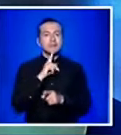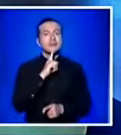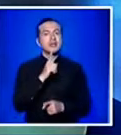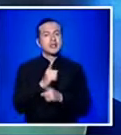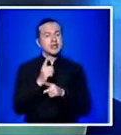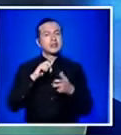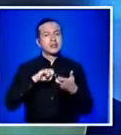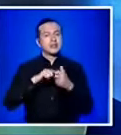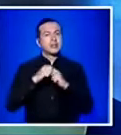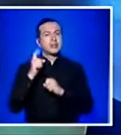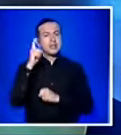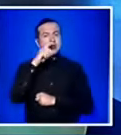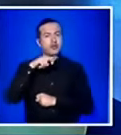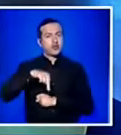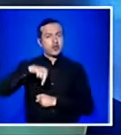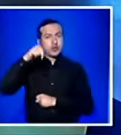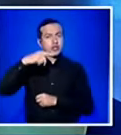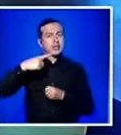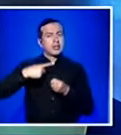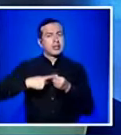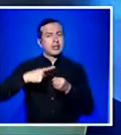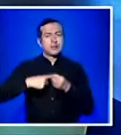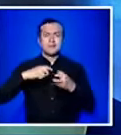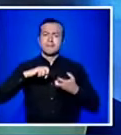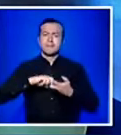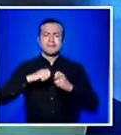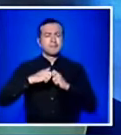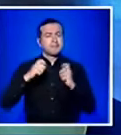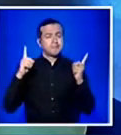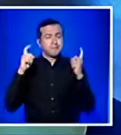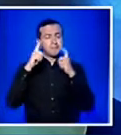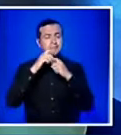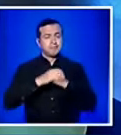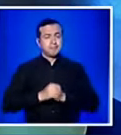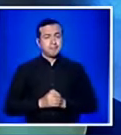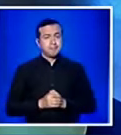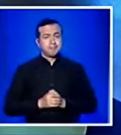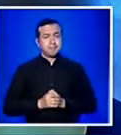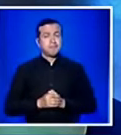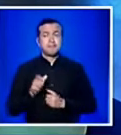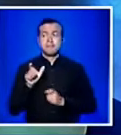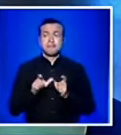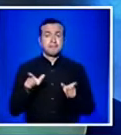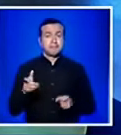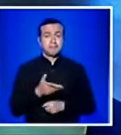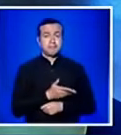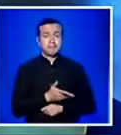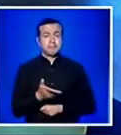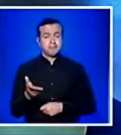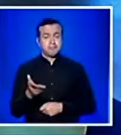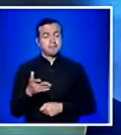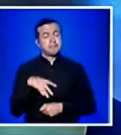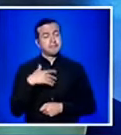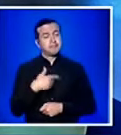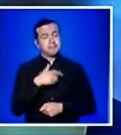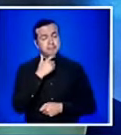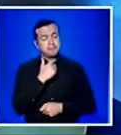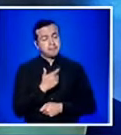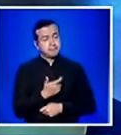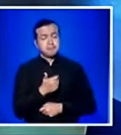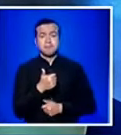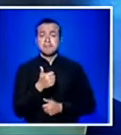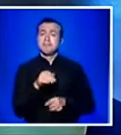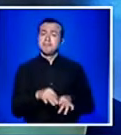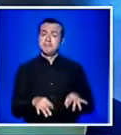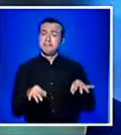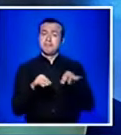zona del norte de Quito también está siendo afectada por la delincuencia. Así es, son vecinos que realmente son dignos de admirar, porque es muy